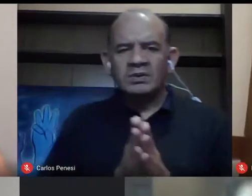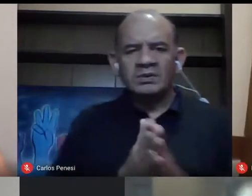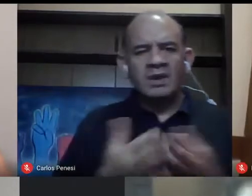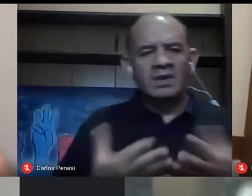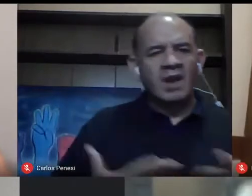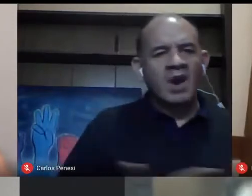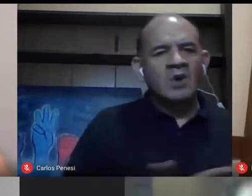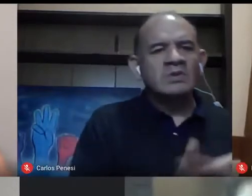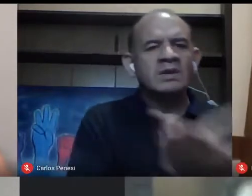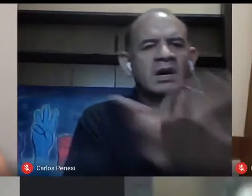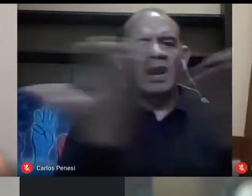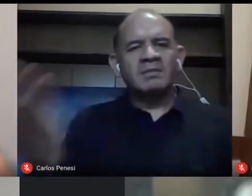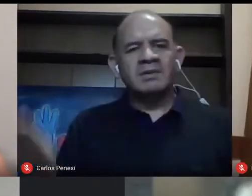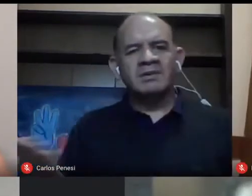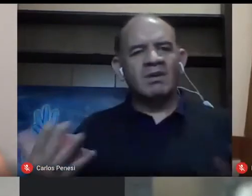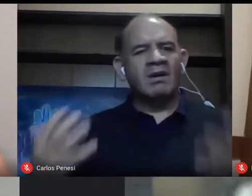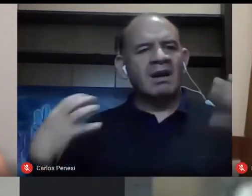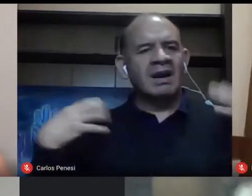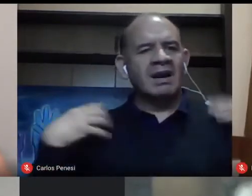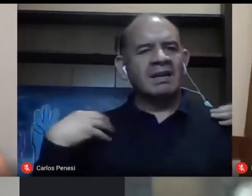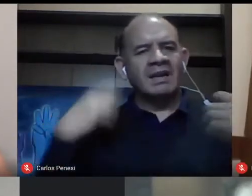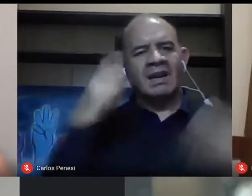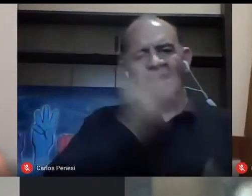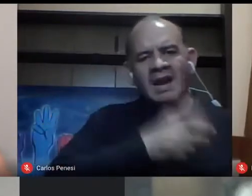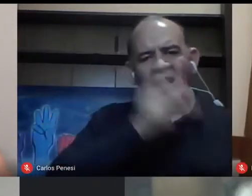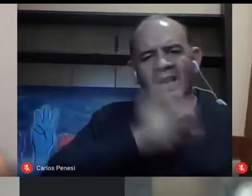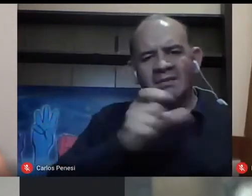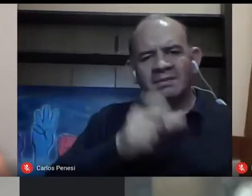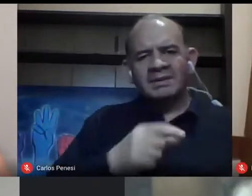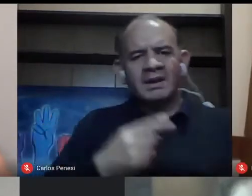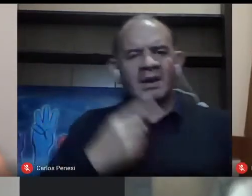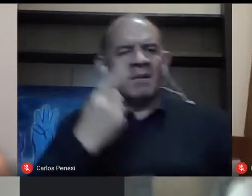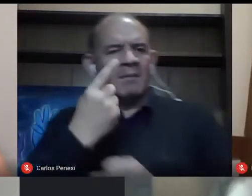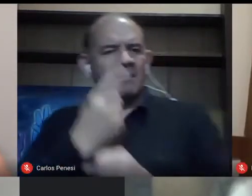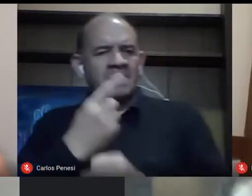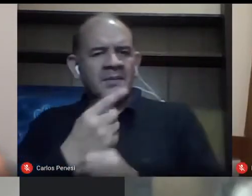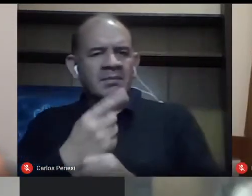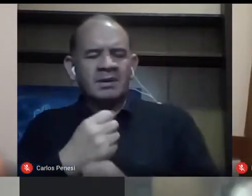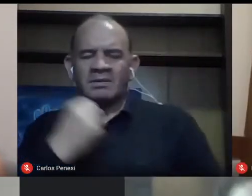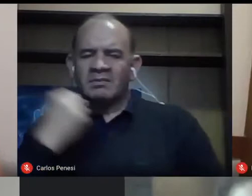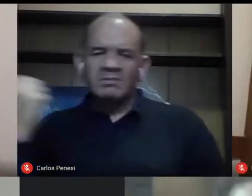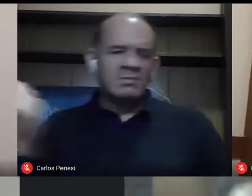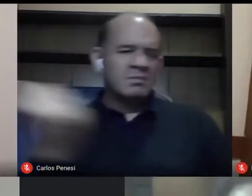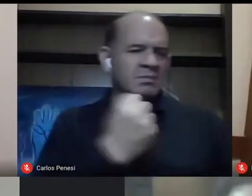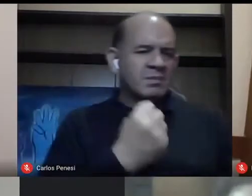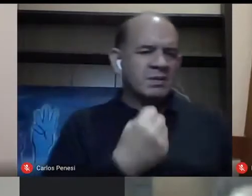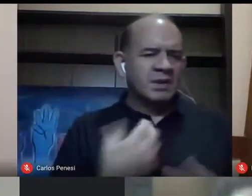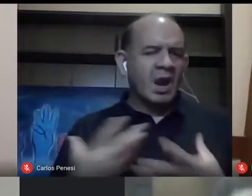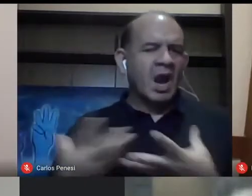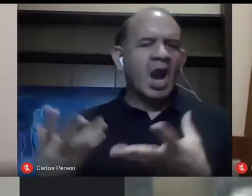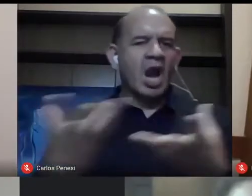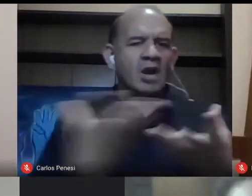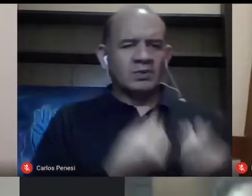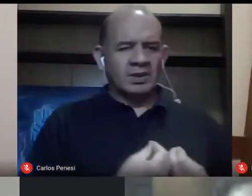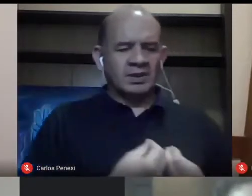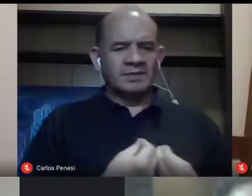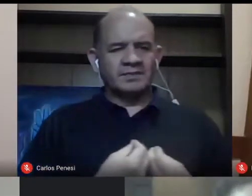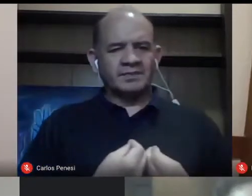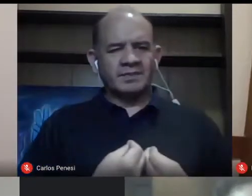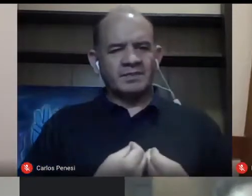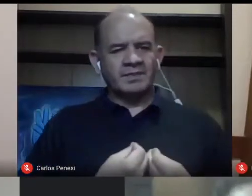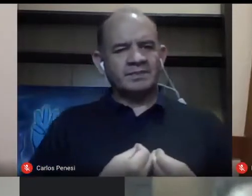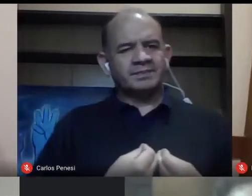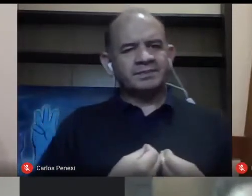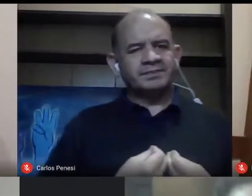servicio, y es quizás la primer, digamos, excepción al derecho de autor, porque fíjense que